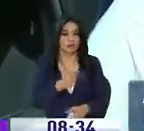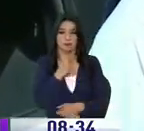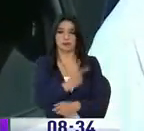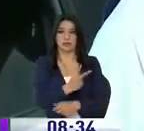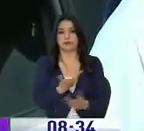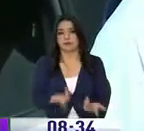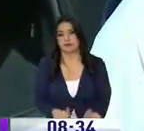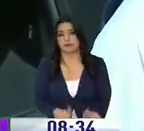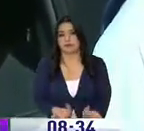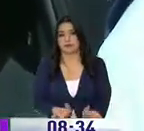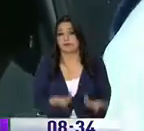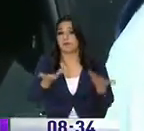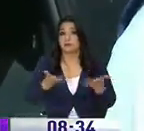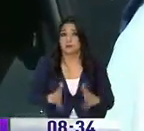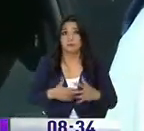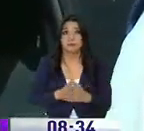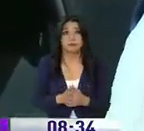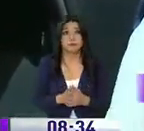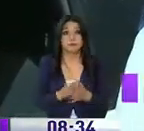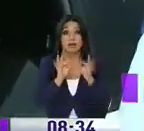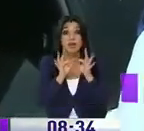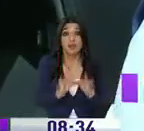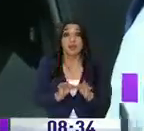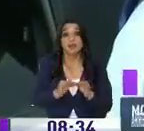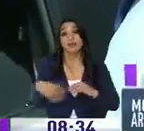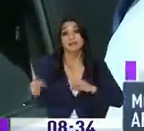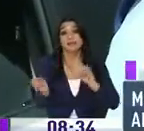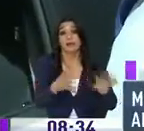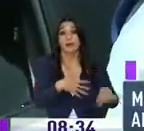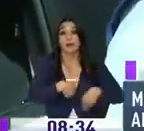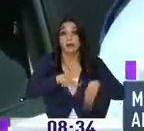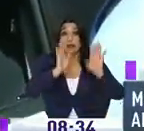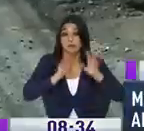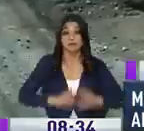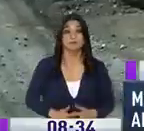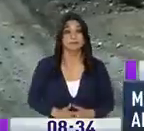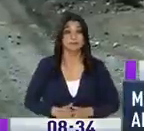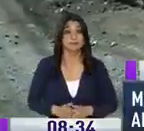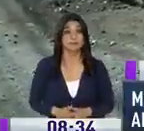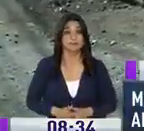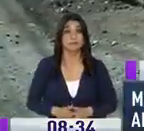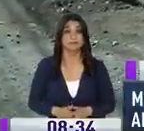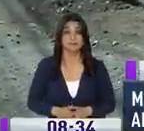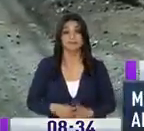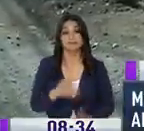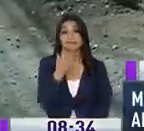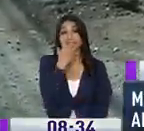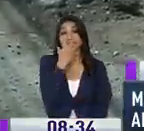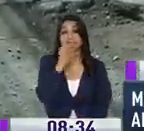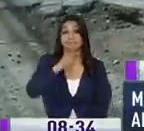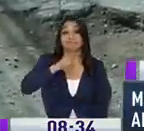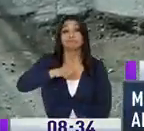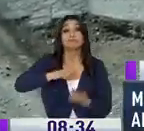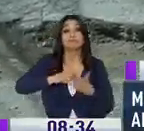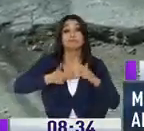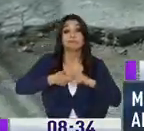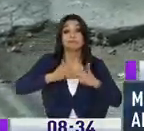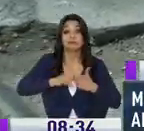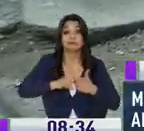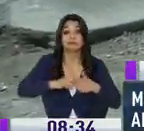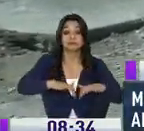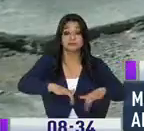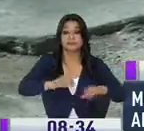bueno. Vinieron a rellenar allá, le digo, al más del mes y ahí quedó. Molestos señalan que el problema es que al parecer